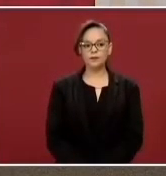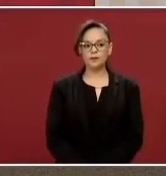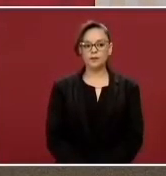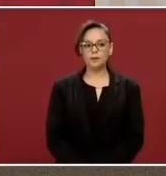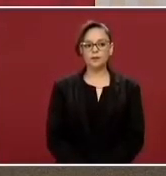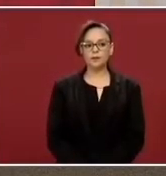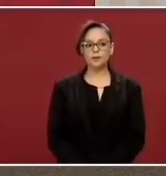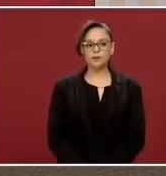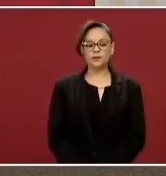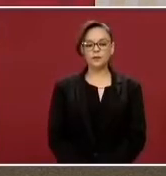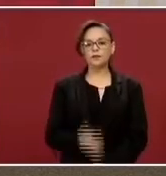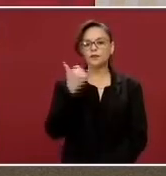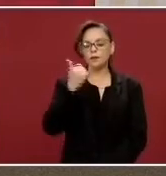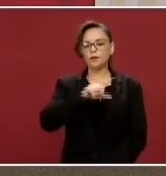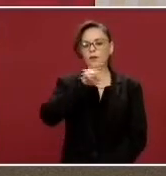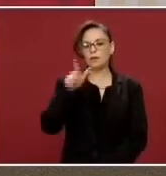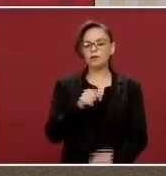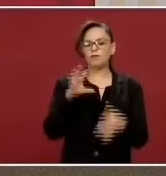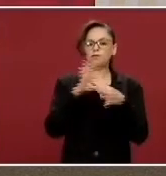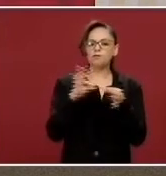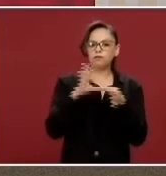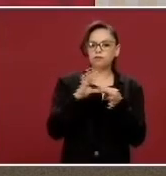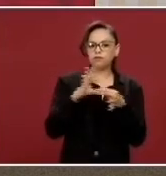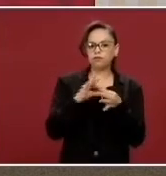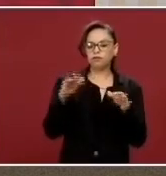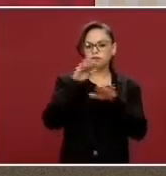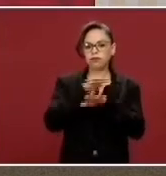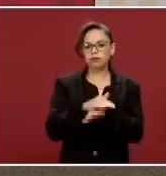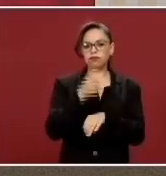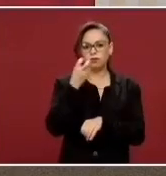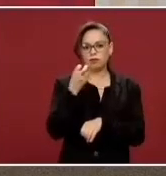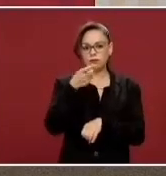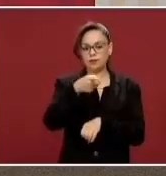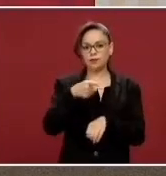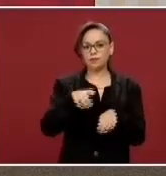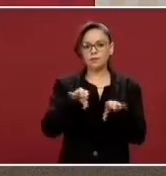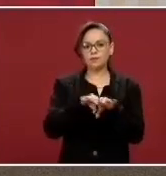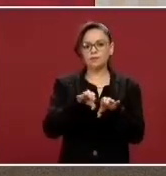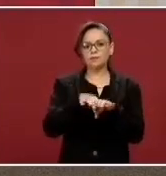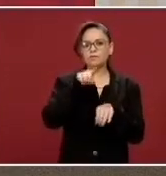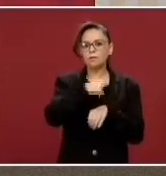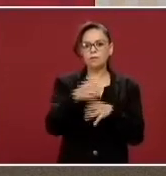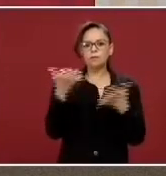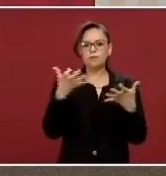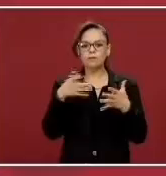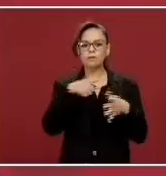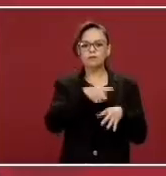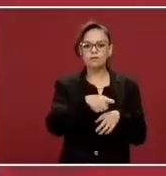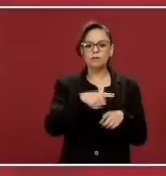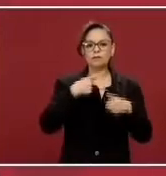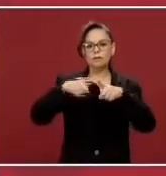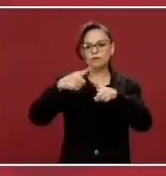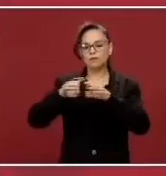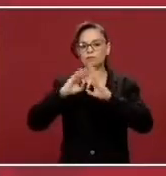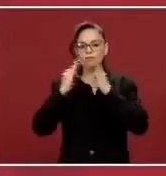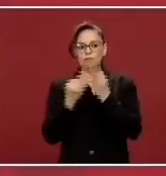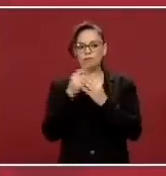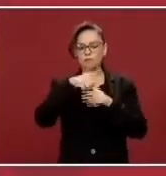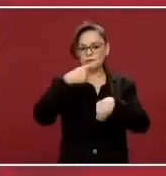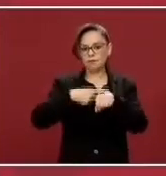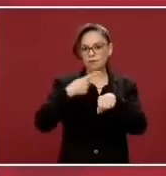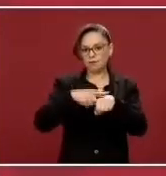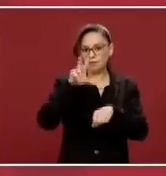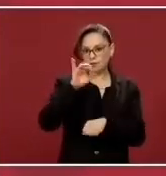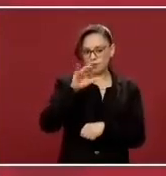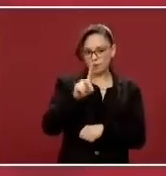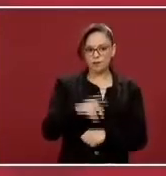algunos comentarios sobre el comportamiento de la enfermedad en el país. Y posteriormente